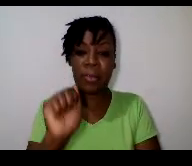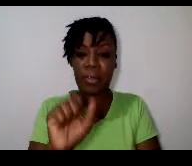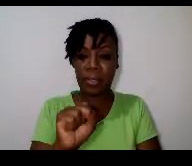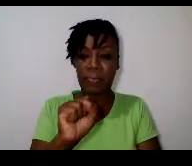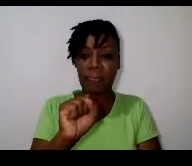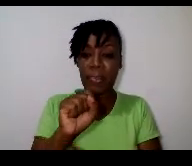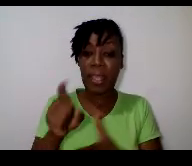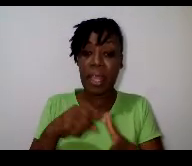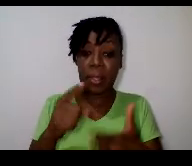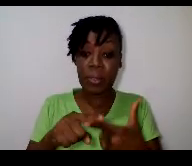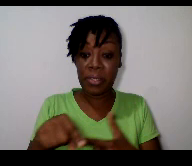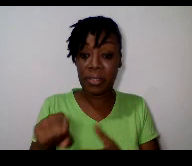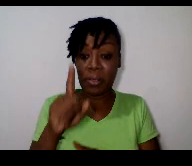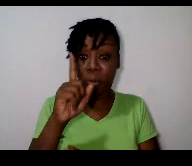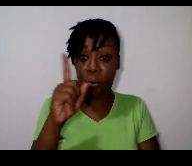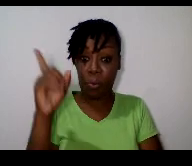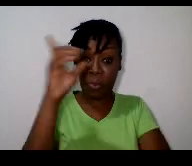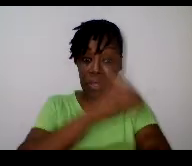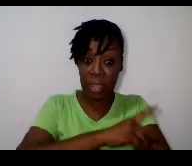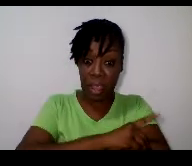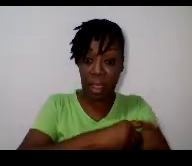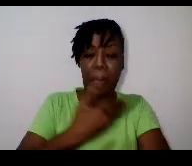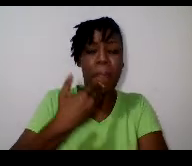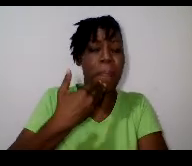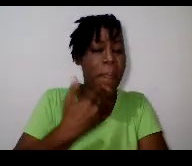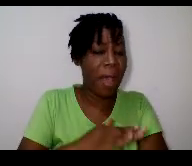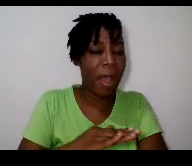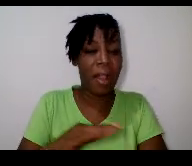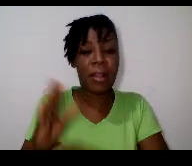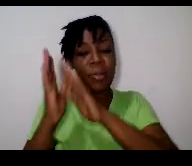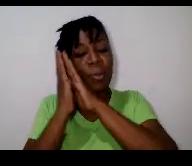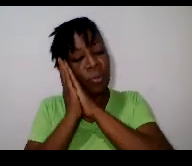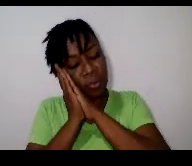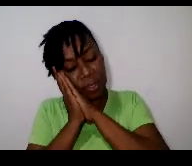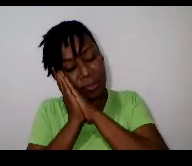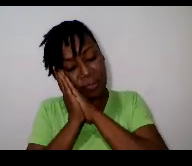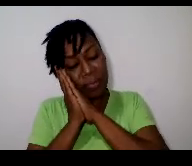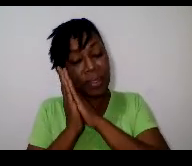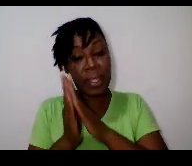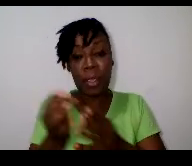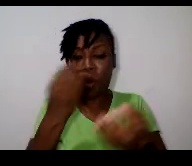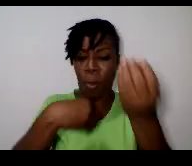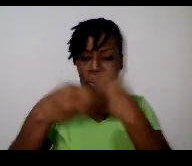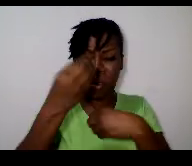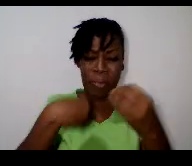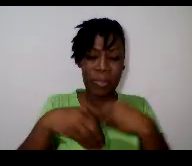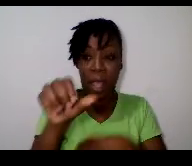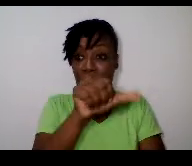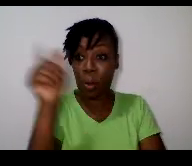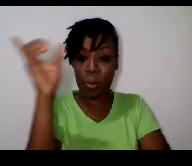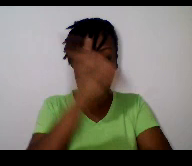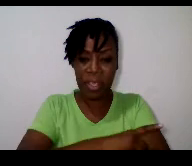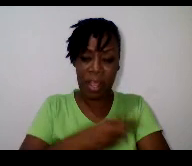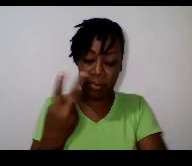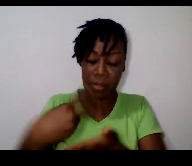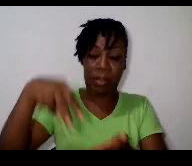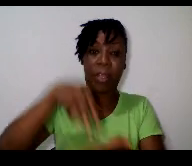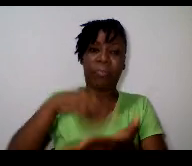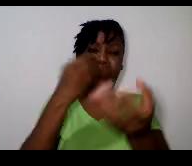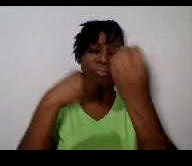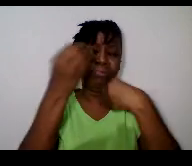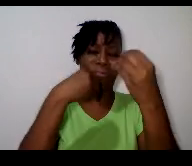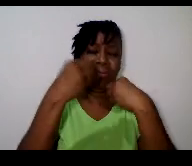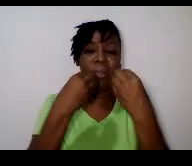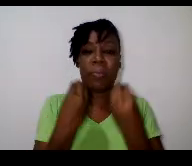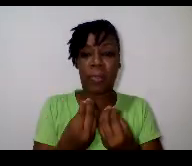día siguiente vamos a consumir 300 calorías de más de las que en teoría nuestro cuerpo necesita. Que eso a